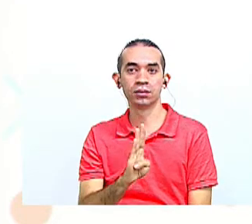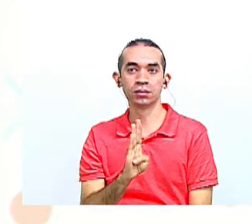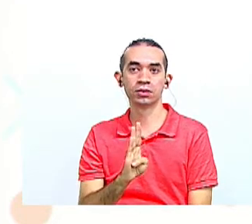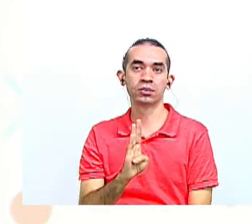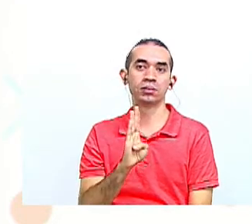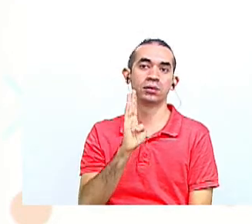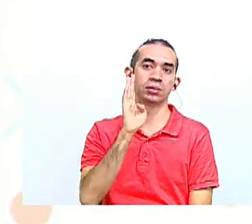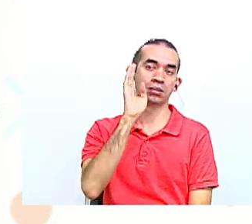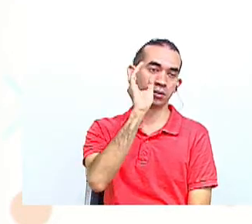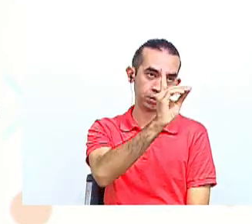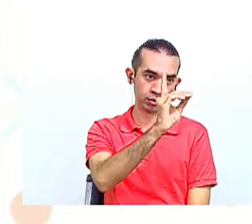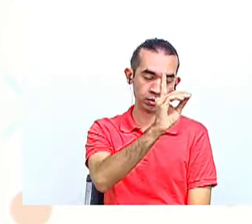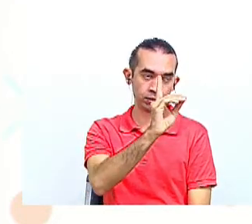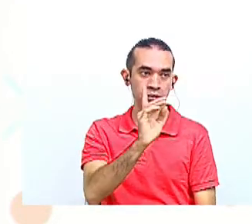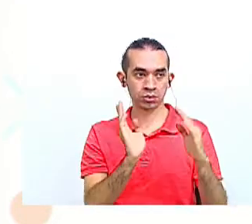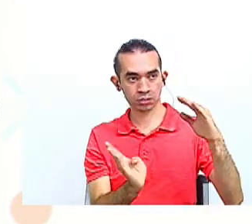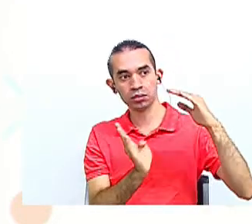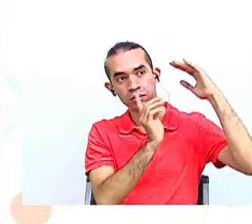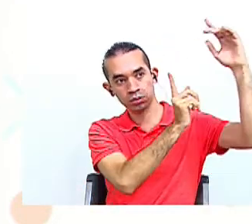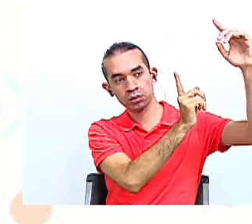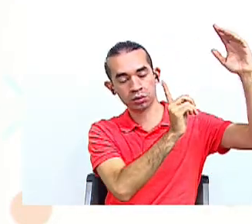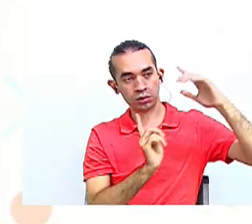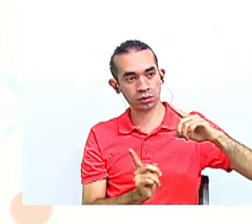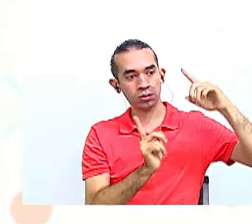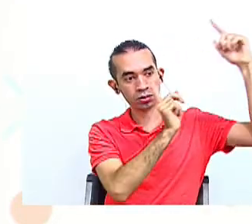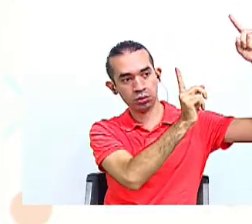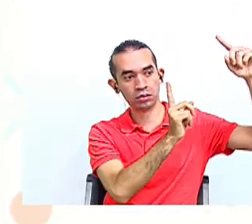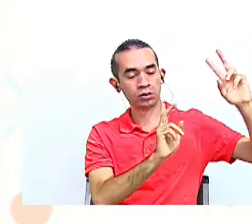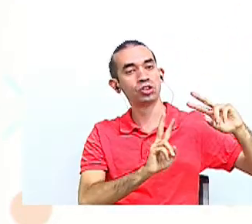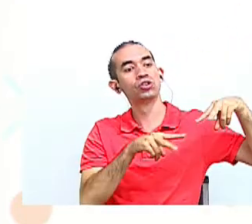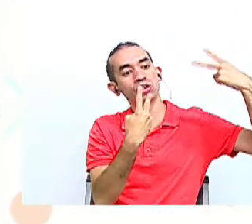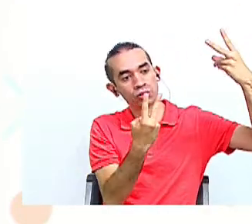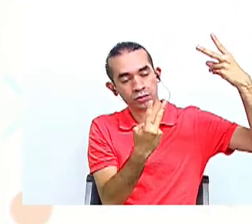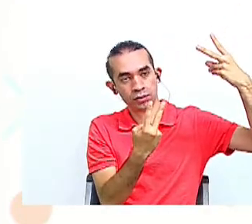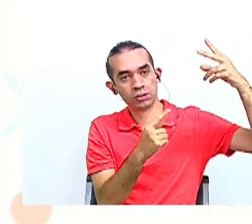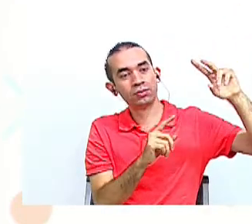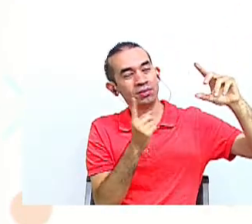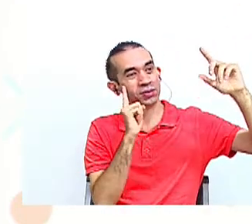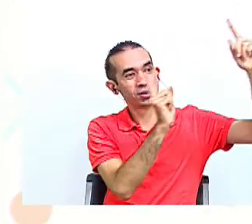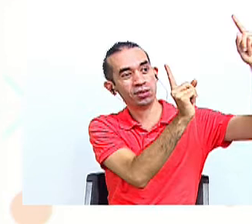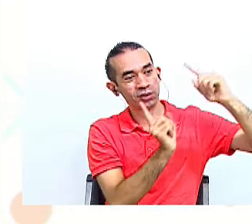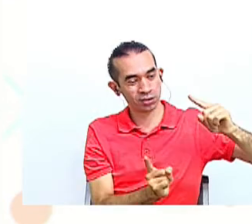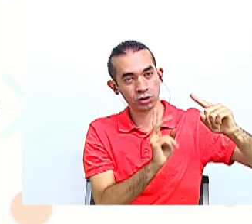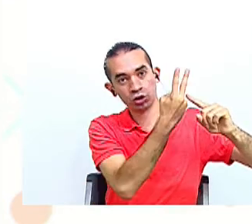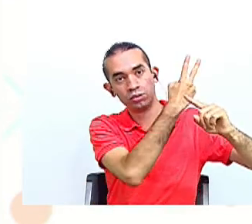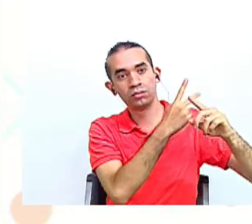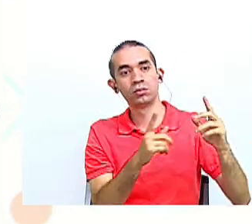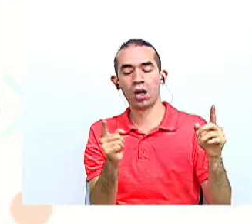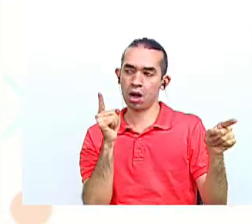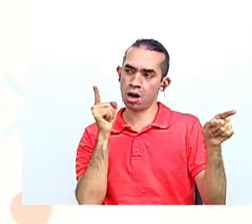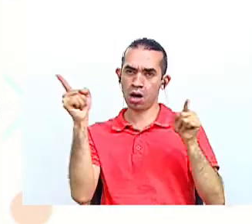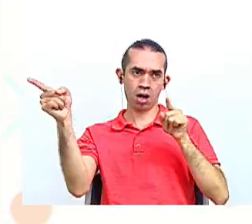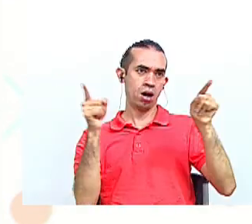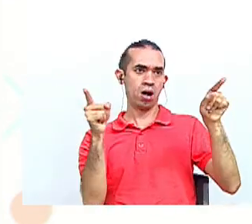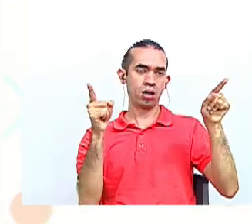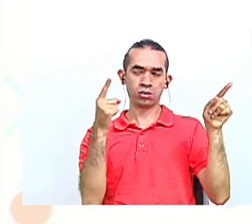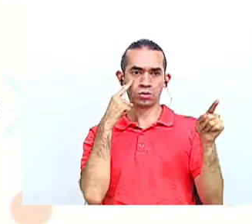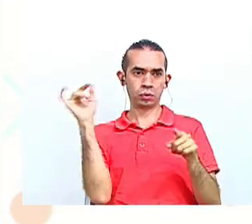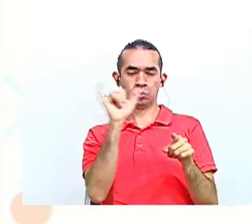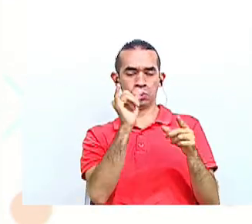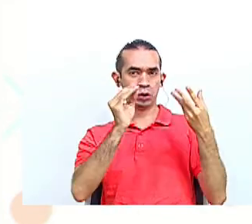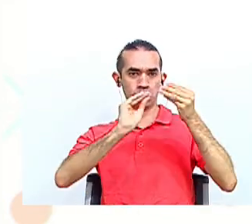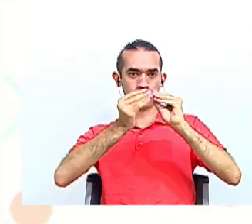BD, también vamos a obtener 2. Entonces, ellos tienen la misma razón de